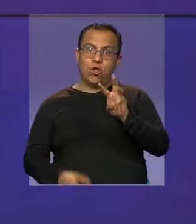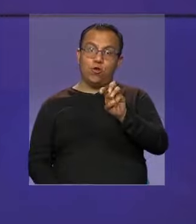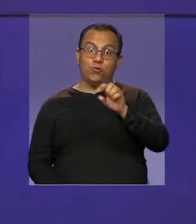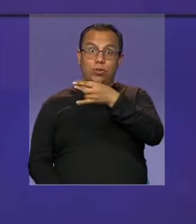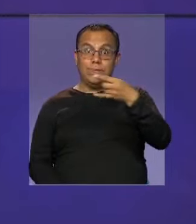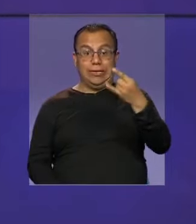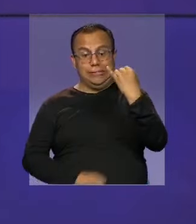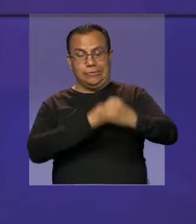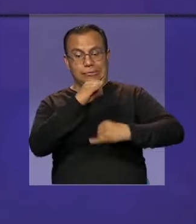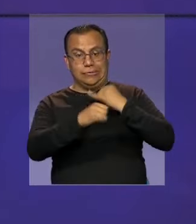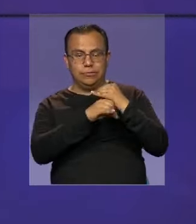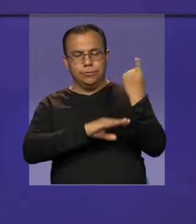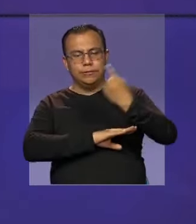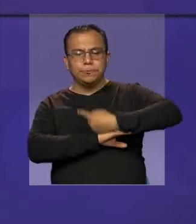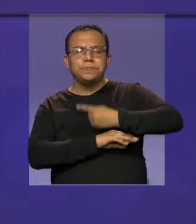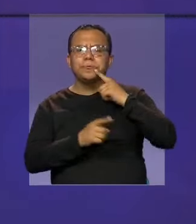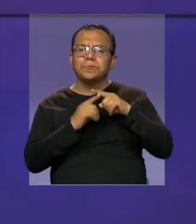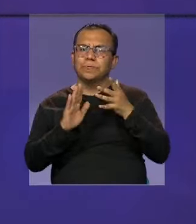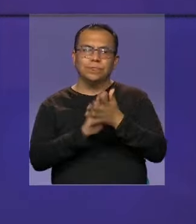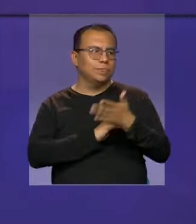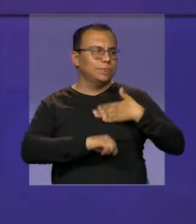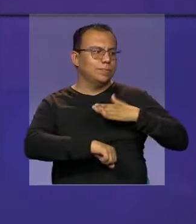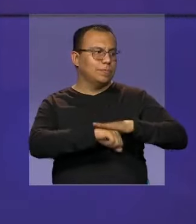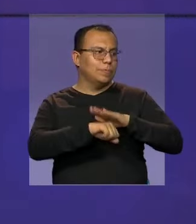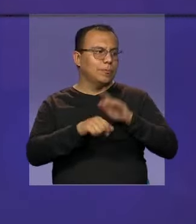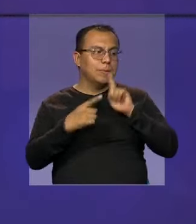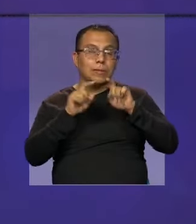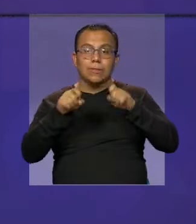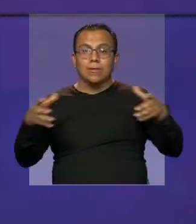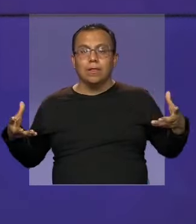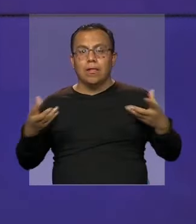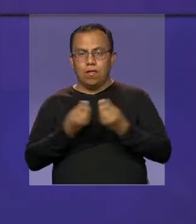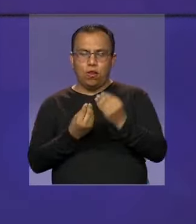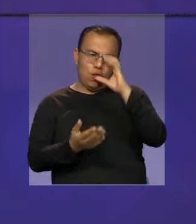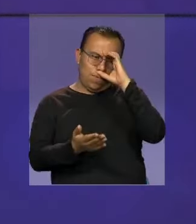Día Internacional de la Mujer y les recordamos que nos pueden hacer llegar sus